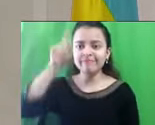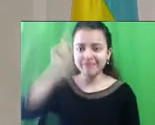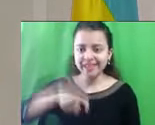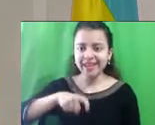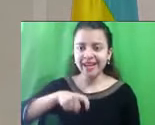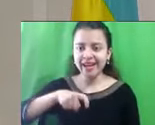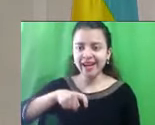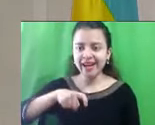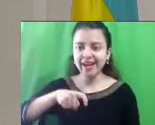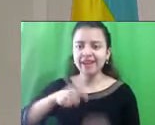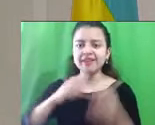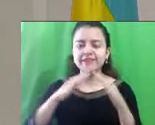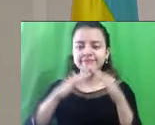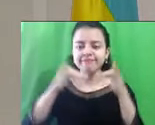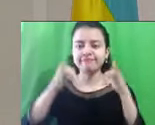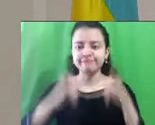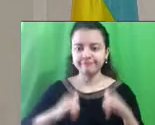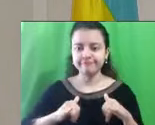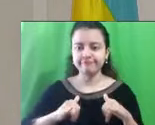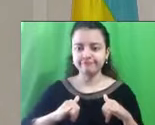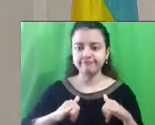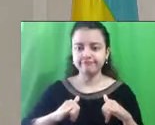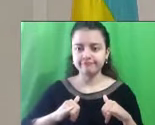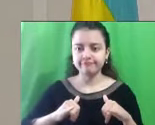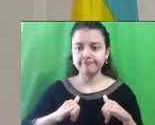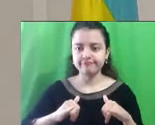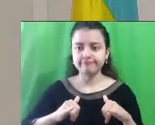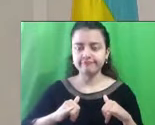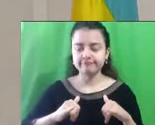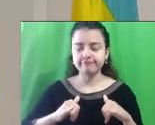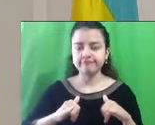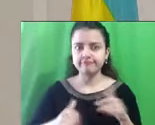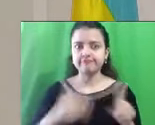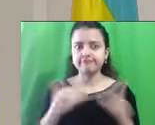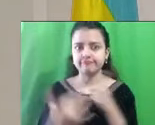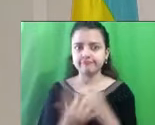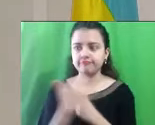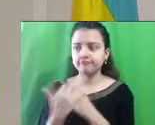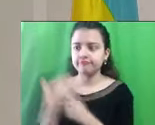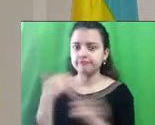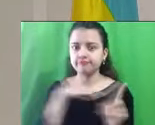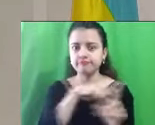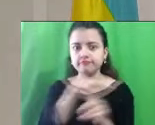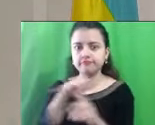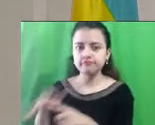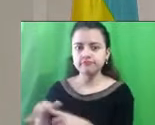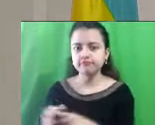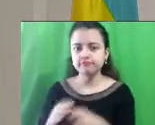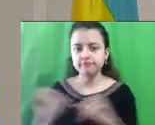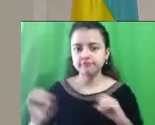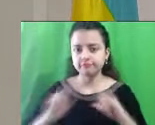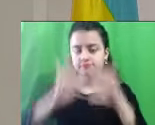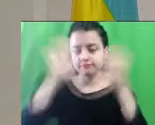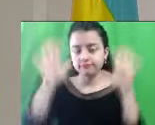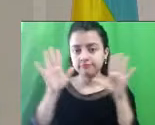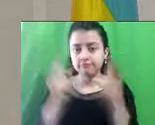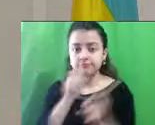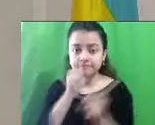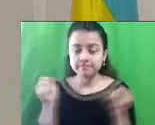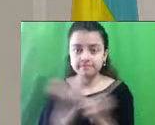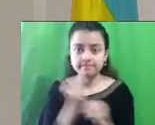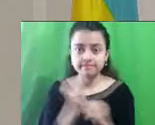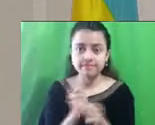personal, lo que necesariamente afectaba la prestación del servicio en la medida en que eran menos los